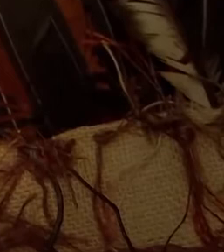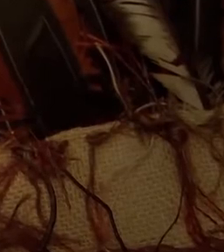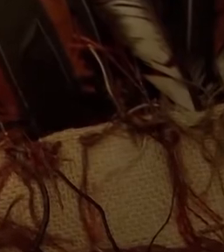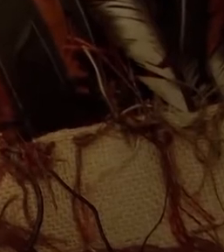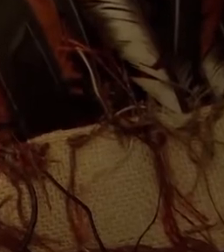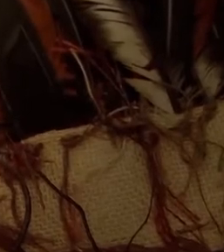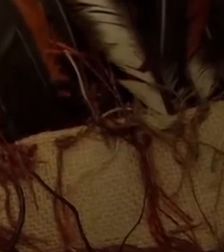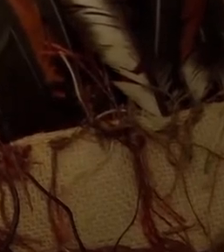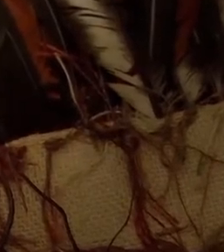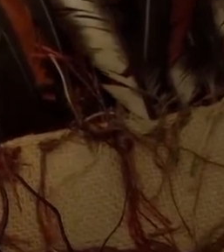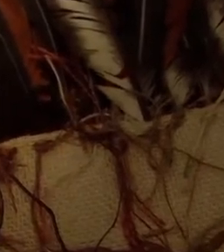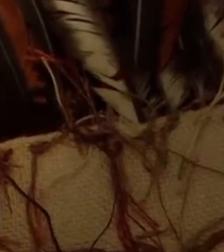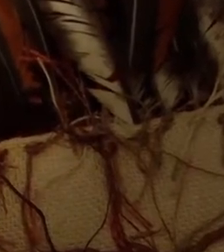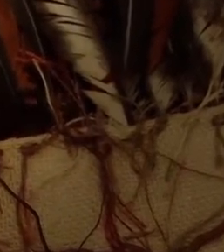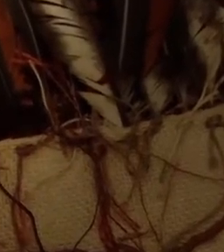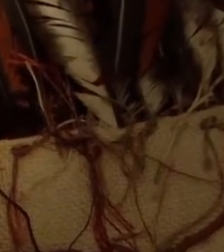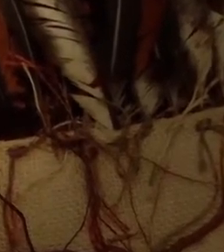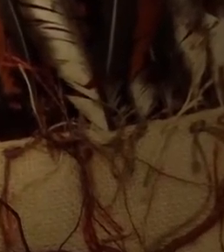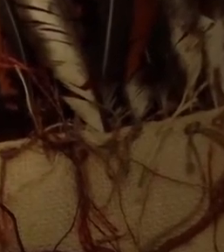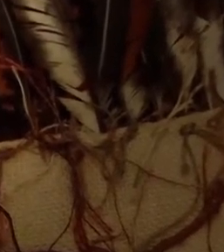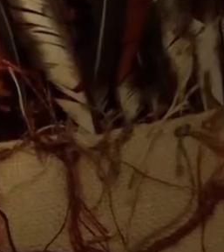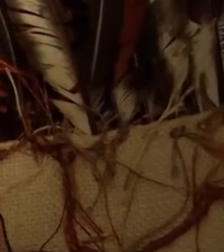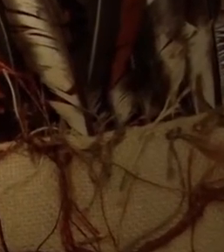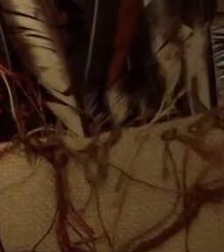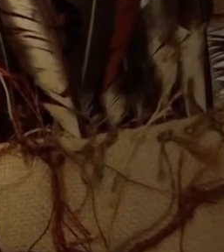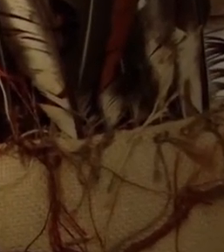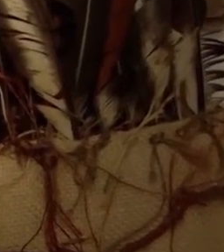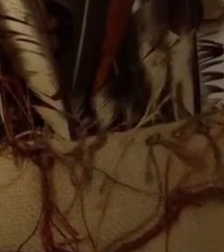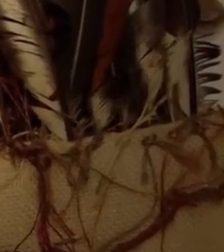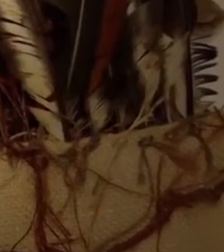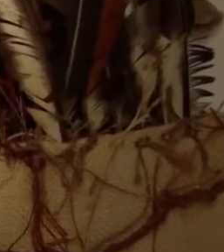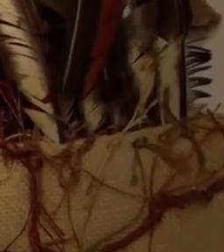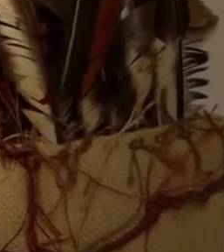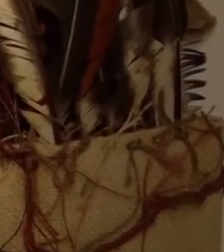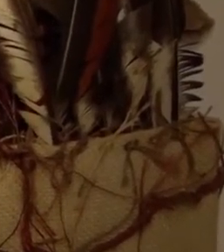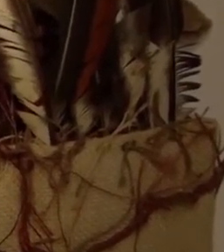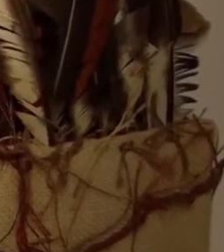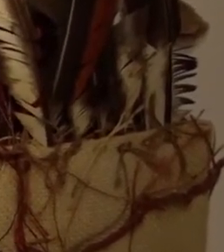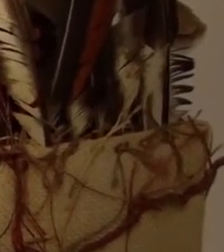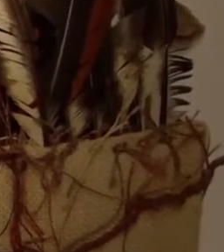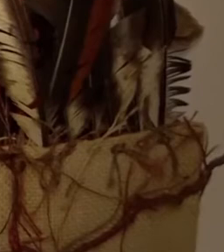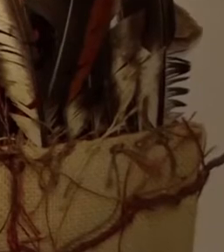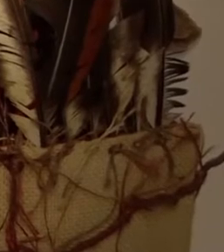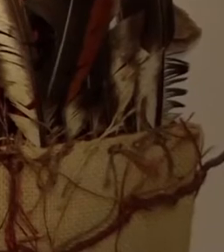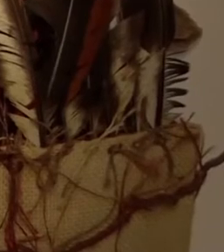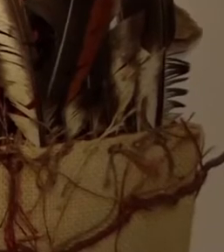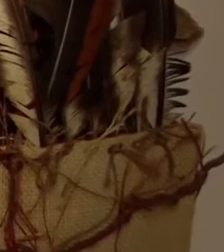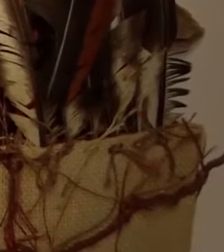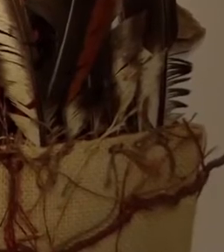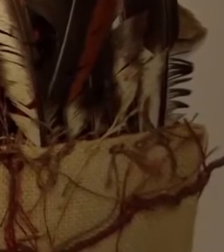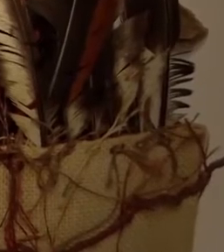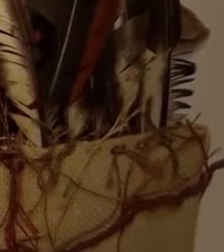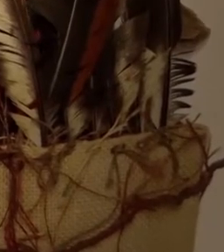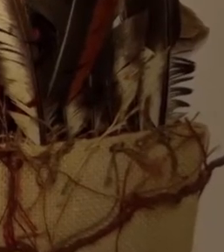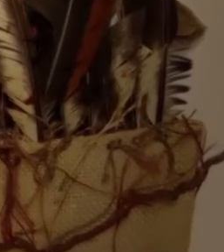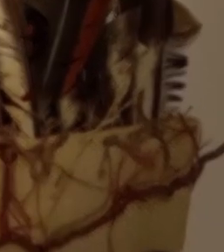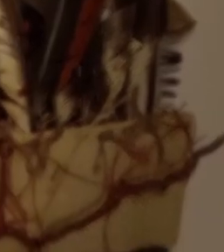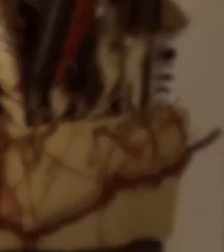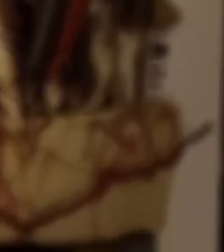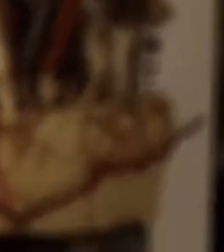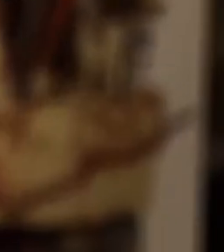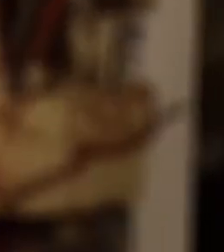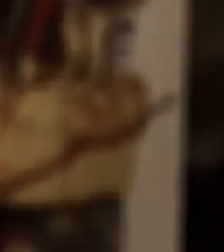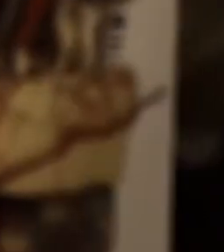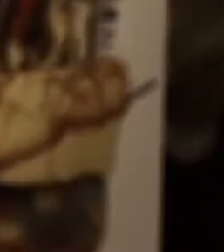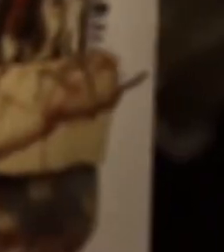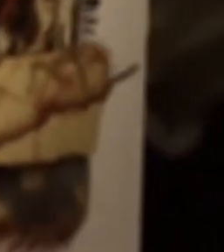la exposición que sentimos cada uno de nosotros que tenemos en el medio ambiente. Las piedras de vidrio, las